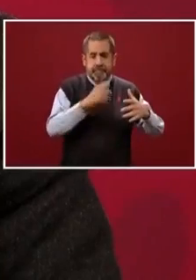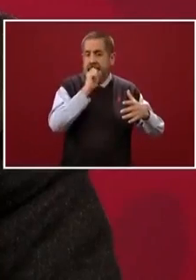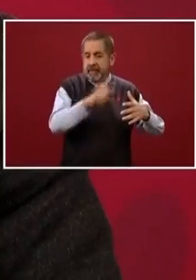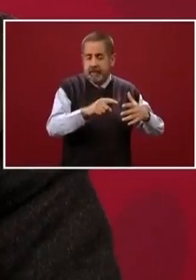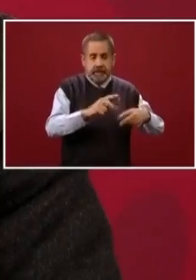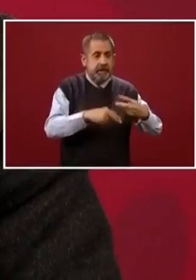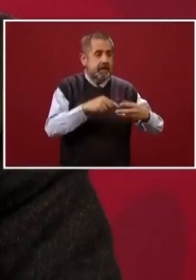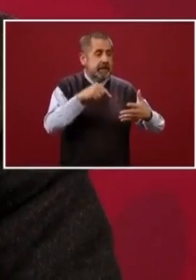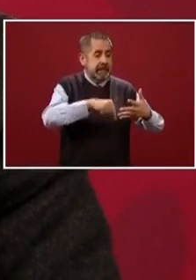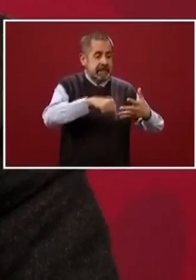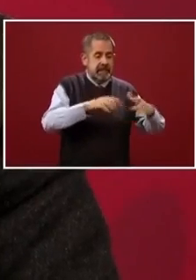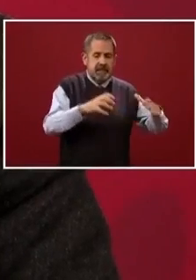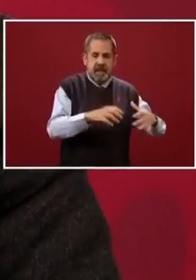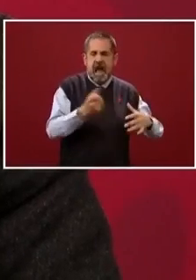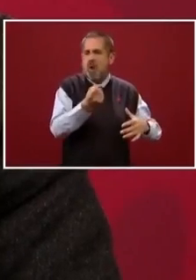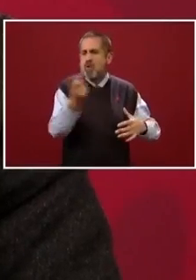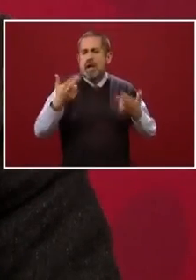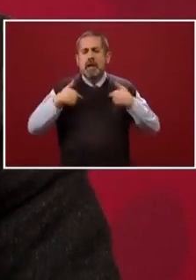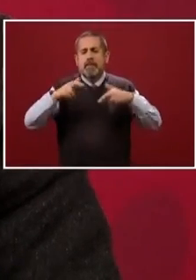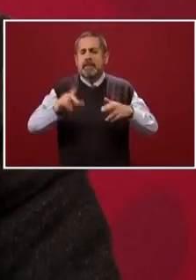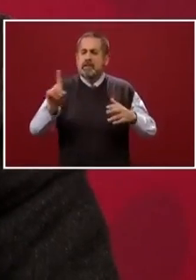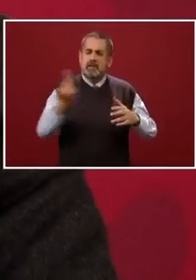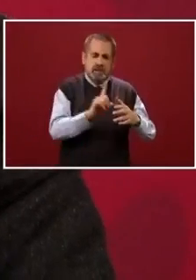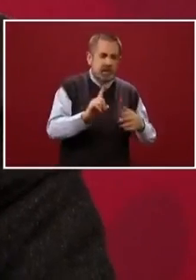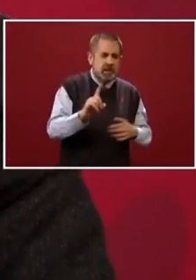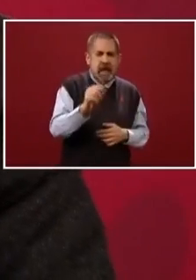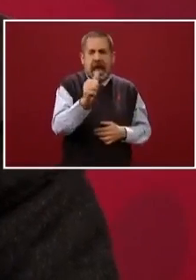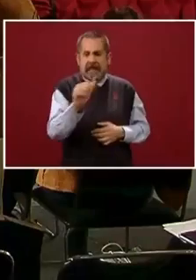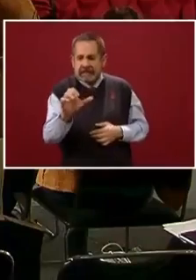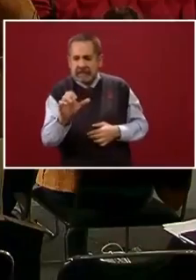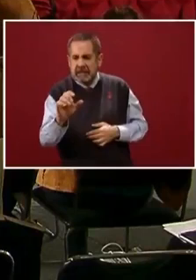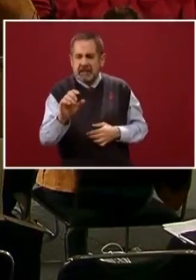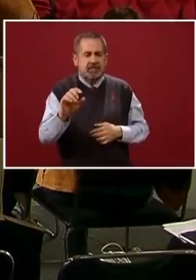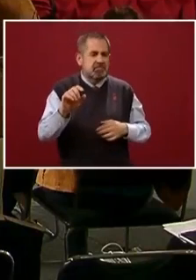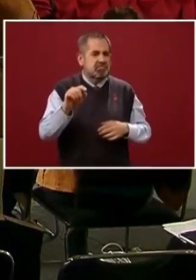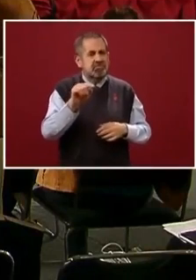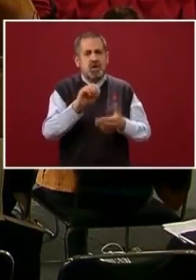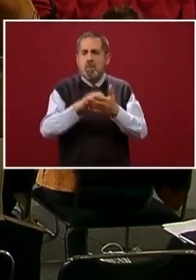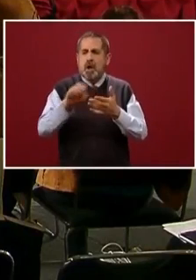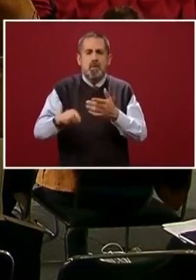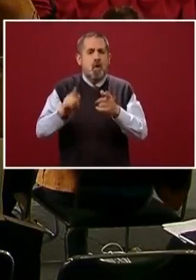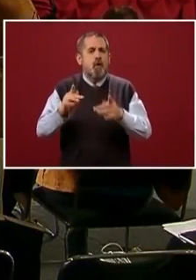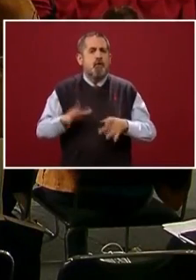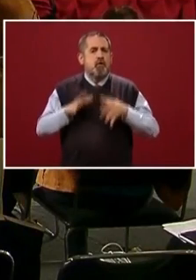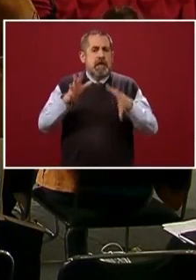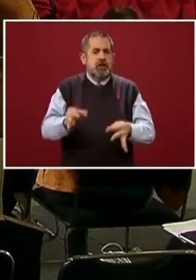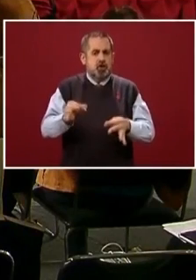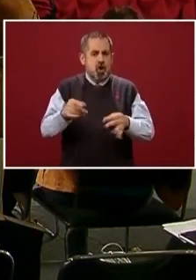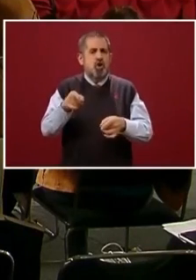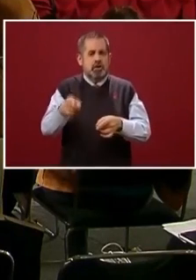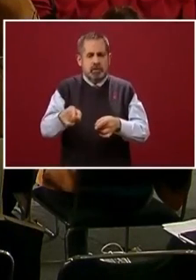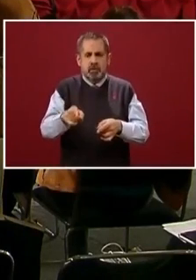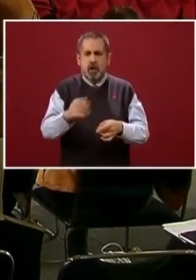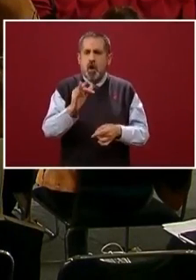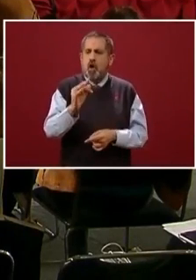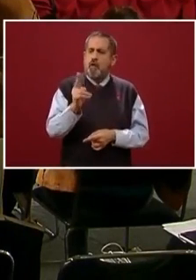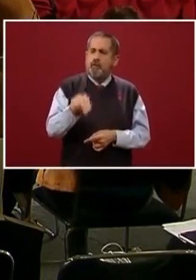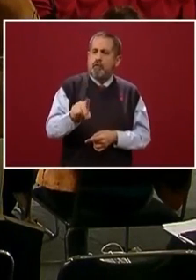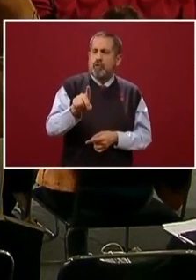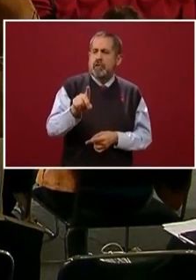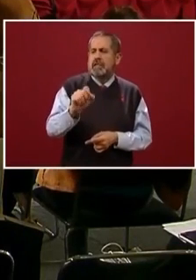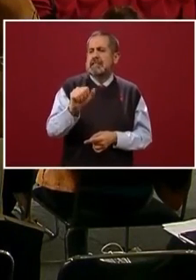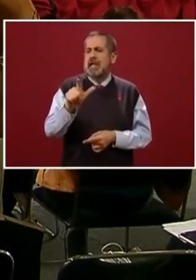participa también algunos representantes de la sociedad civil, por ejemplo, las fundaciones, FunSalud